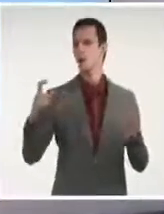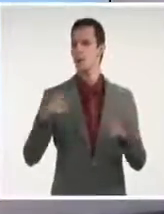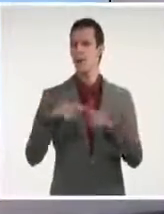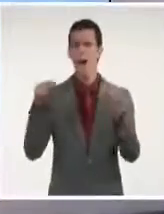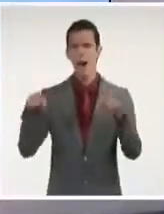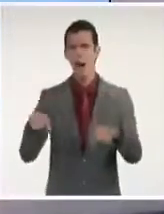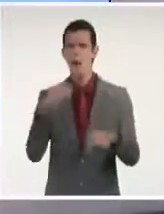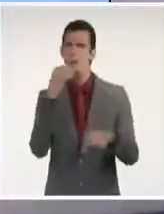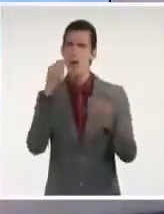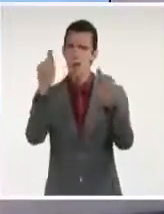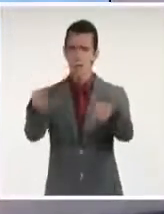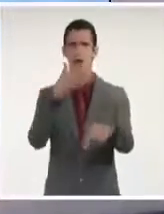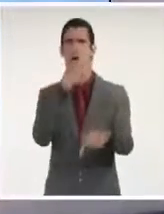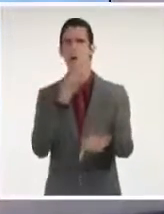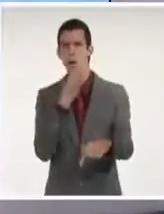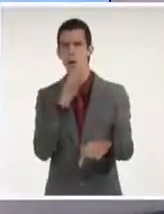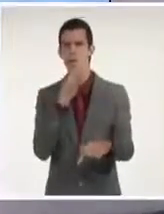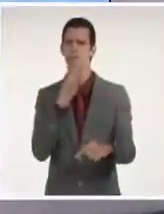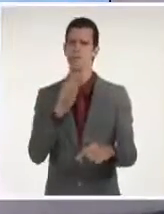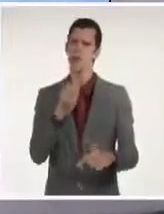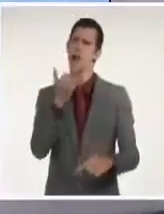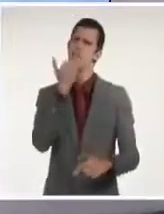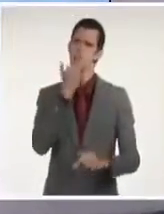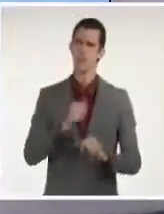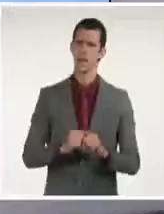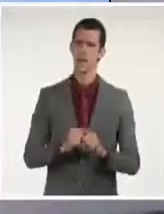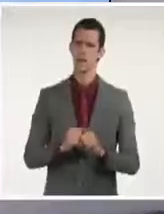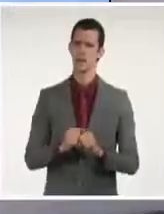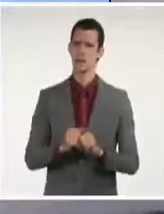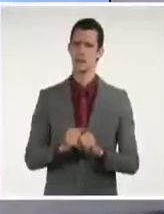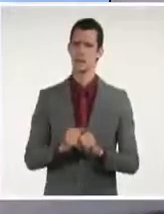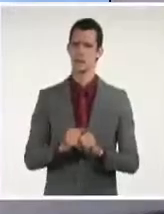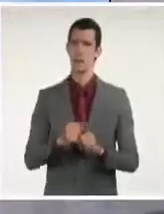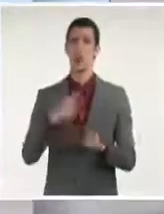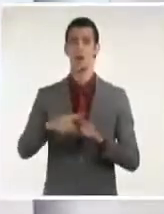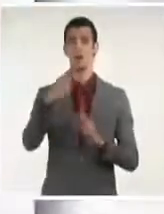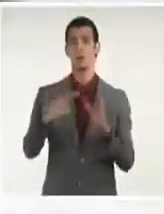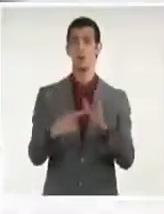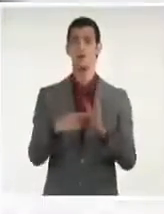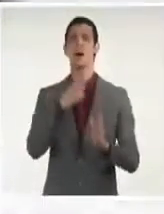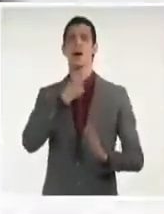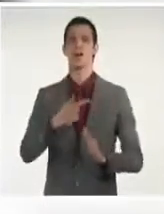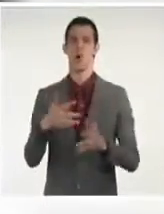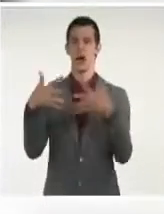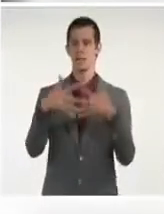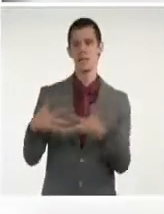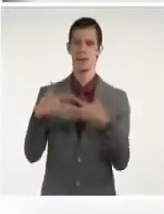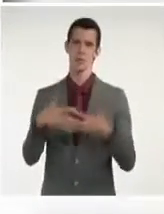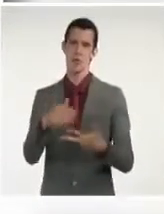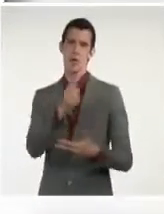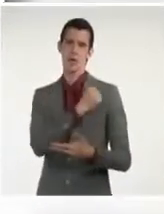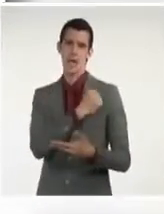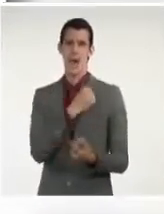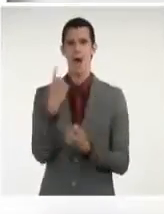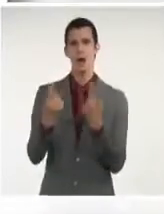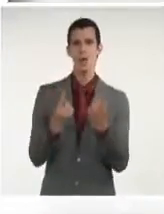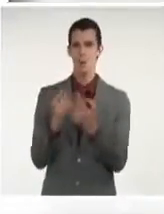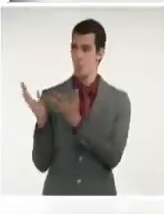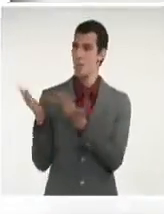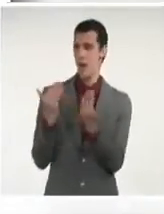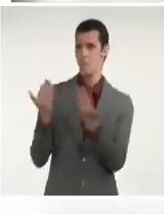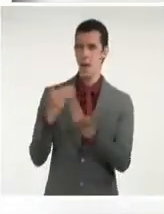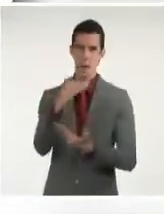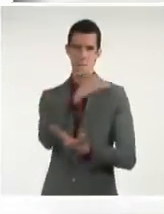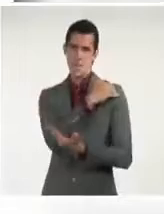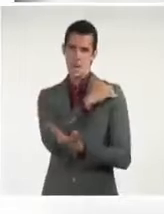intervención militar. Esa es una palabra que es, esa construcción, ese sintagma nominal, es un eufemismo. Vamos a lo